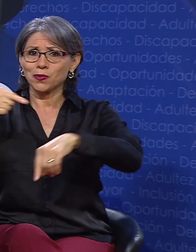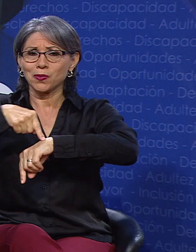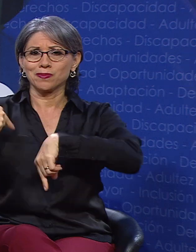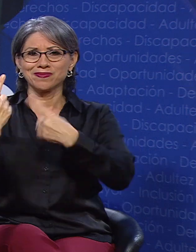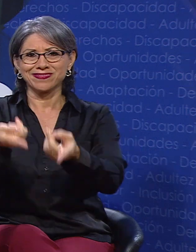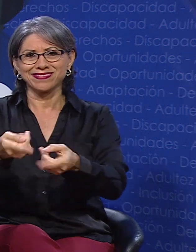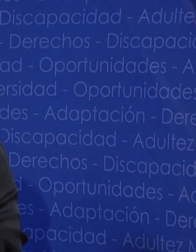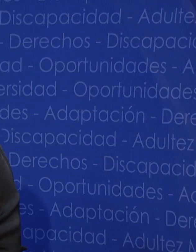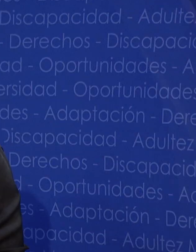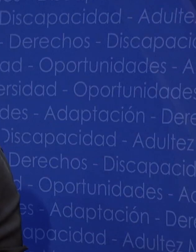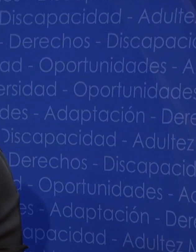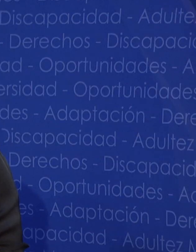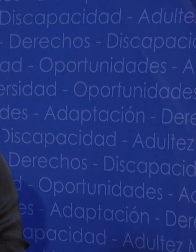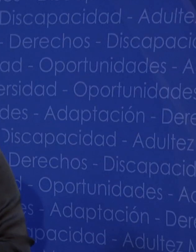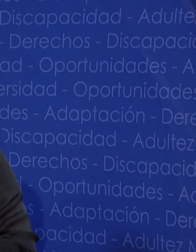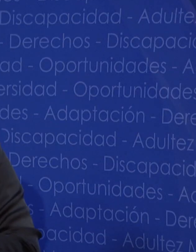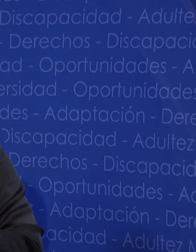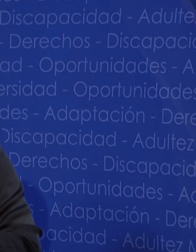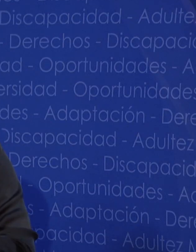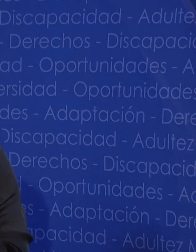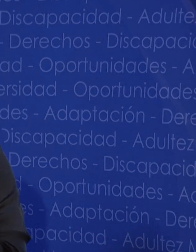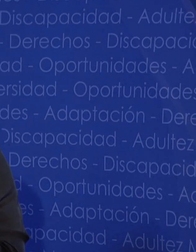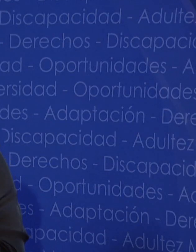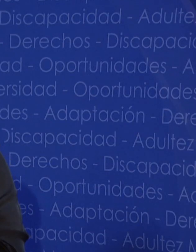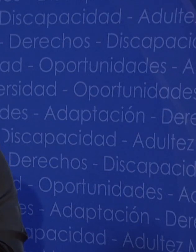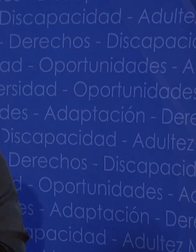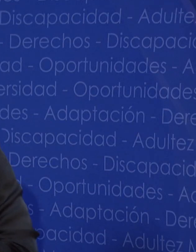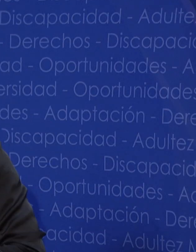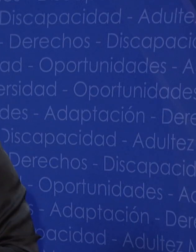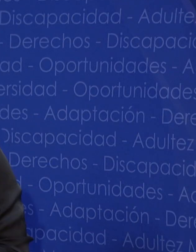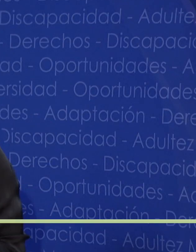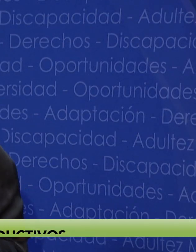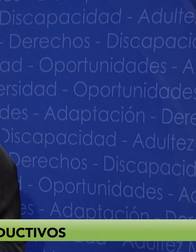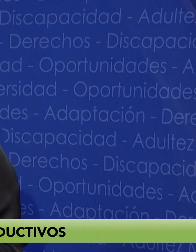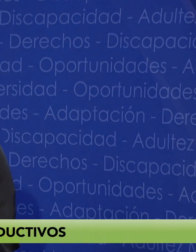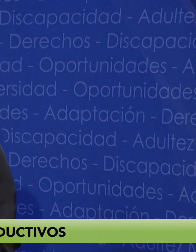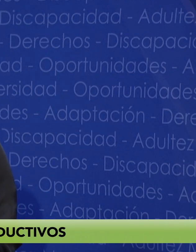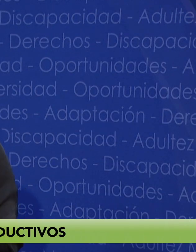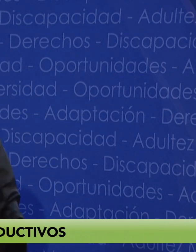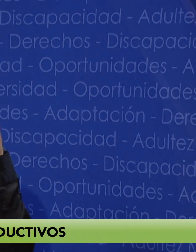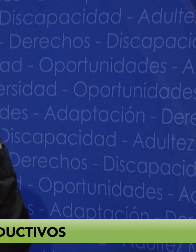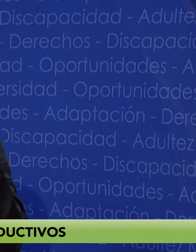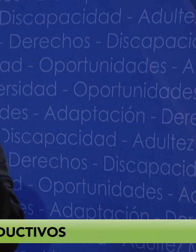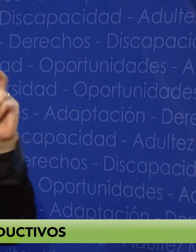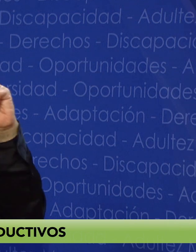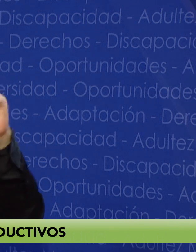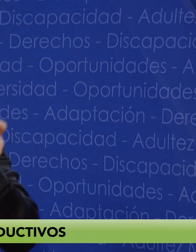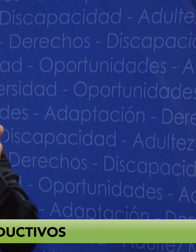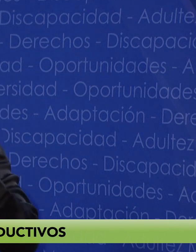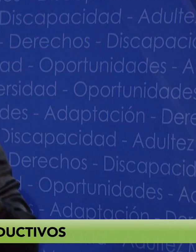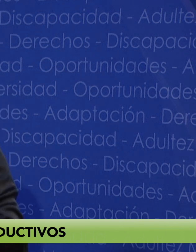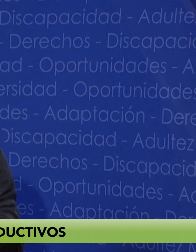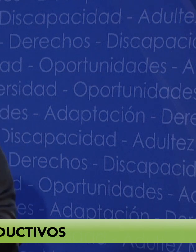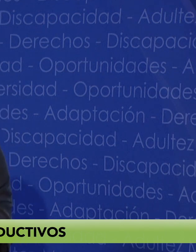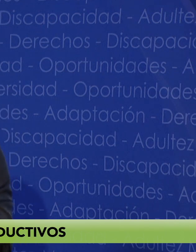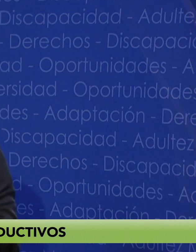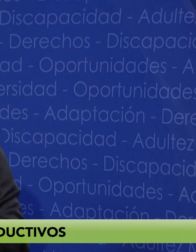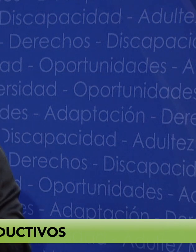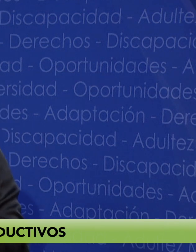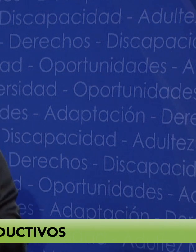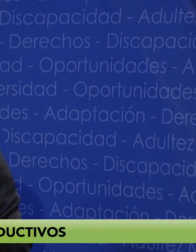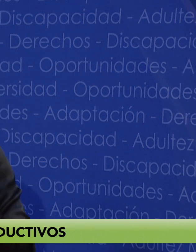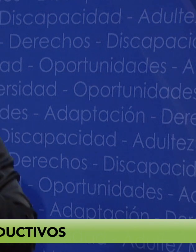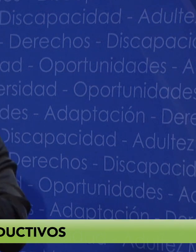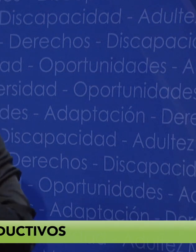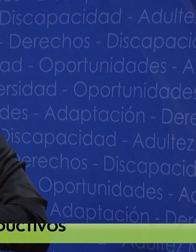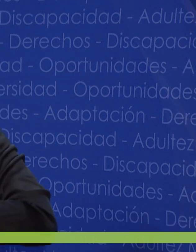hora. Durante las próximas 2 semanas dedicaremos nuestros programas al tema de derechos sexuales y reproductivos de las